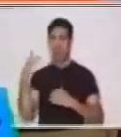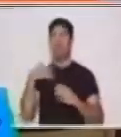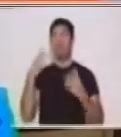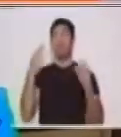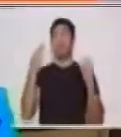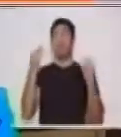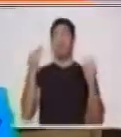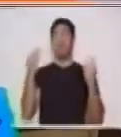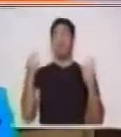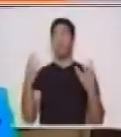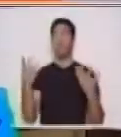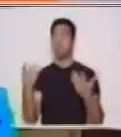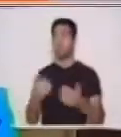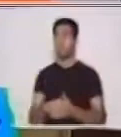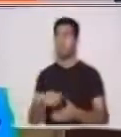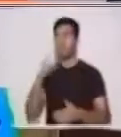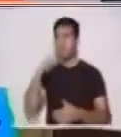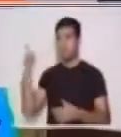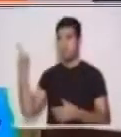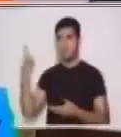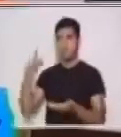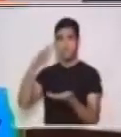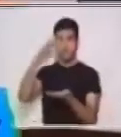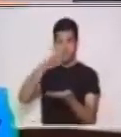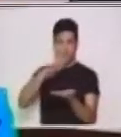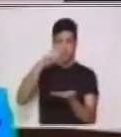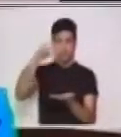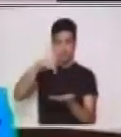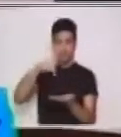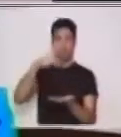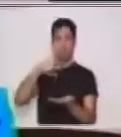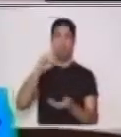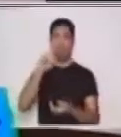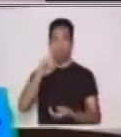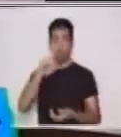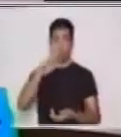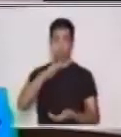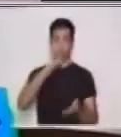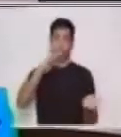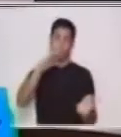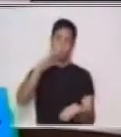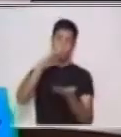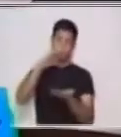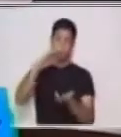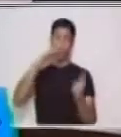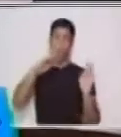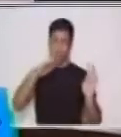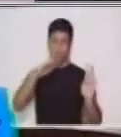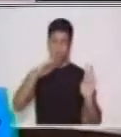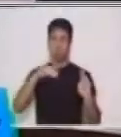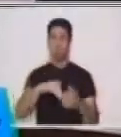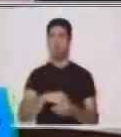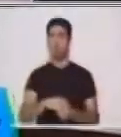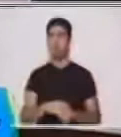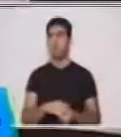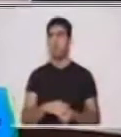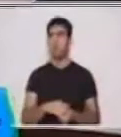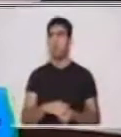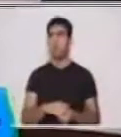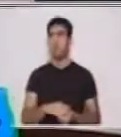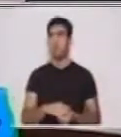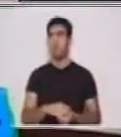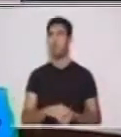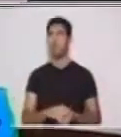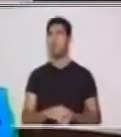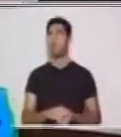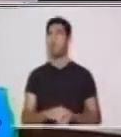tenemos que donde está la palma de la mano y donde tengo la otra mano, donde estoy sosteniendo, es una cara y también